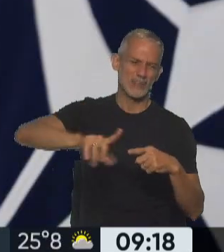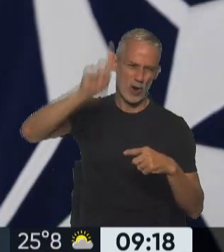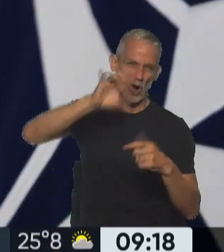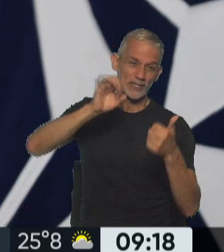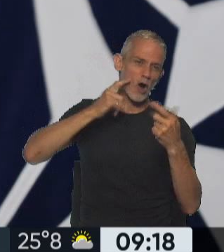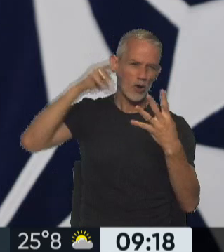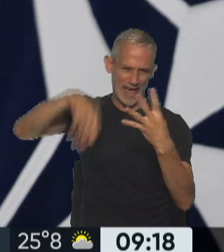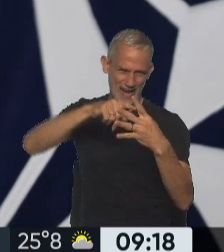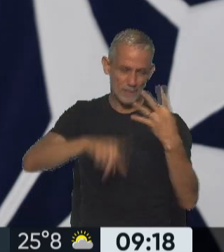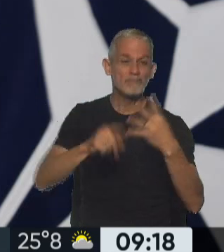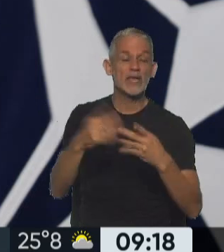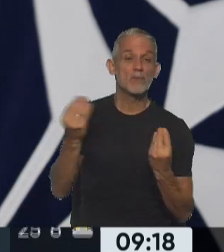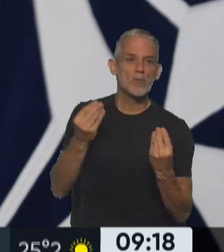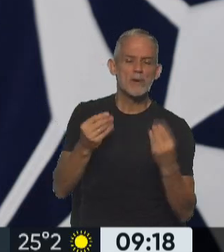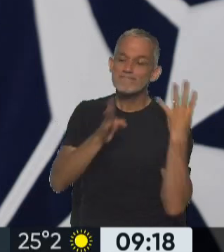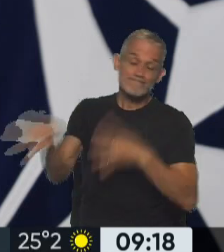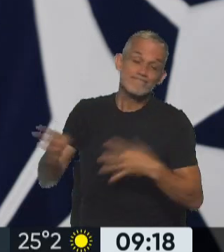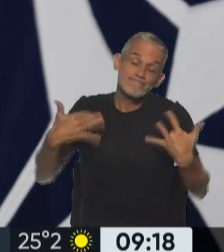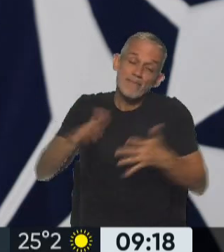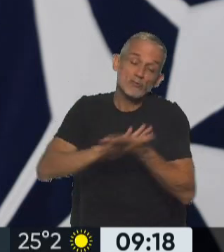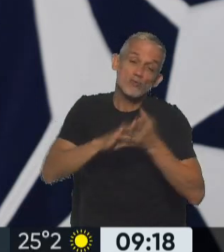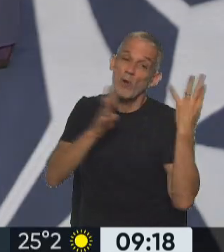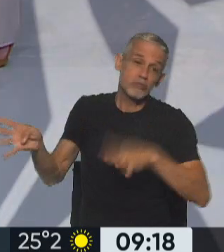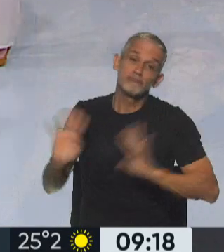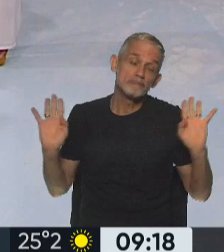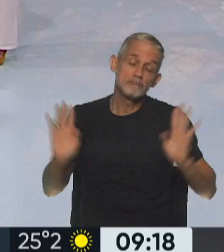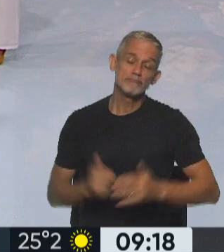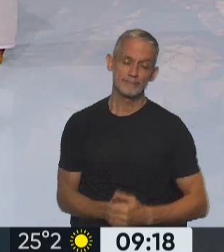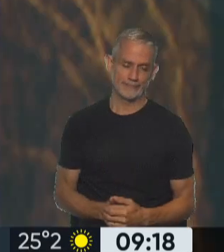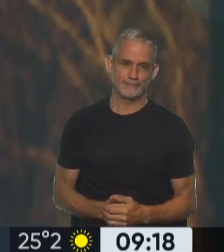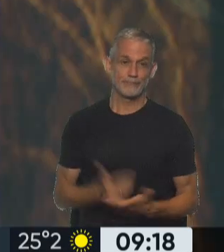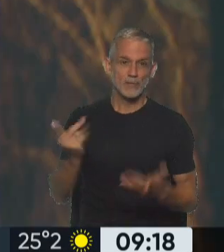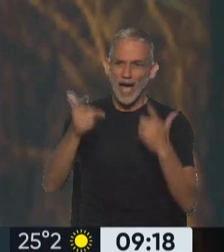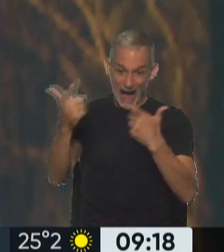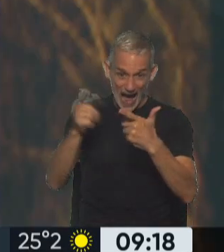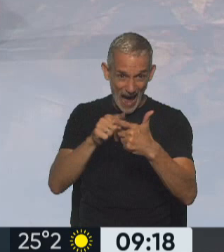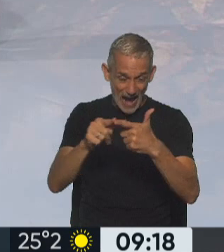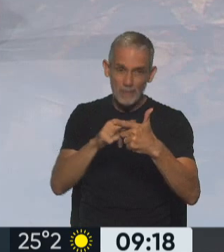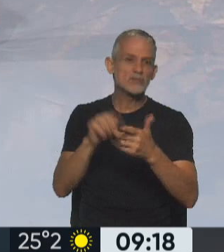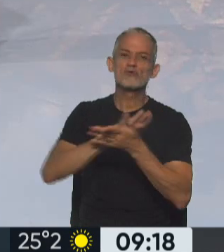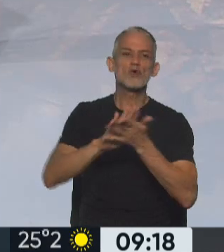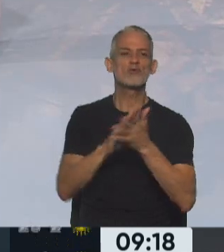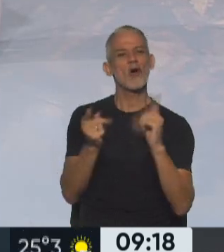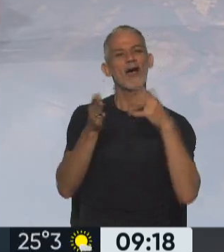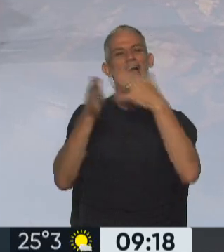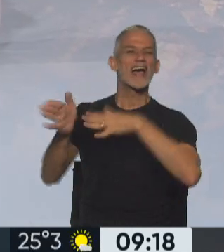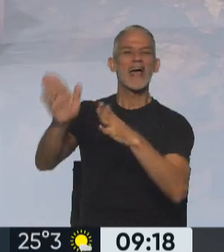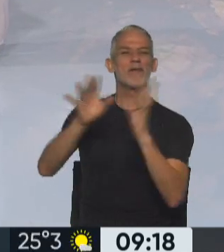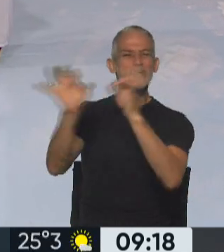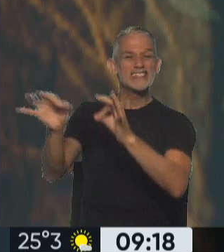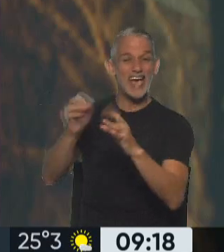Las armas y la vía militar es el único camino para resolver el conflicto, según esta organización. Las armas son el camino hacia la paz.